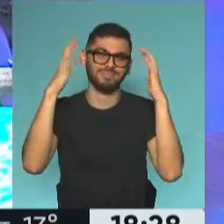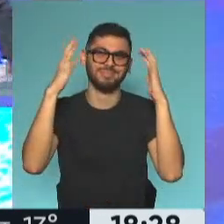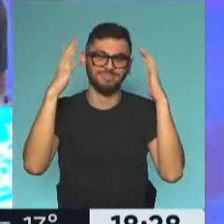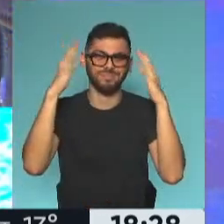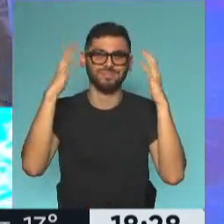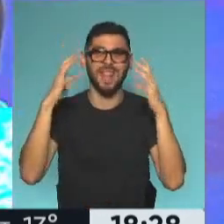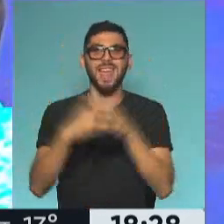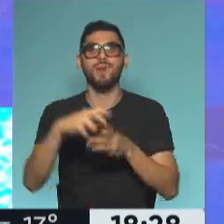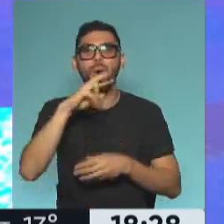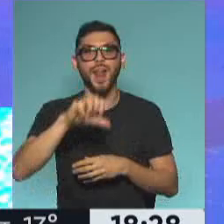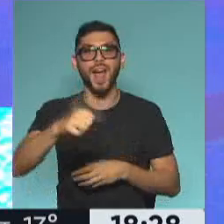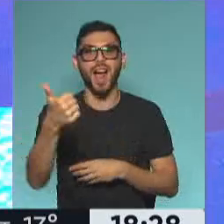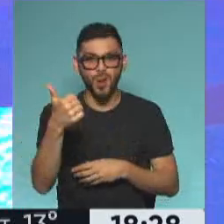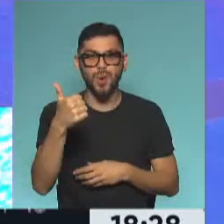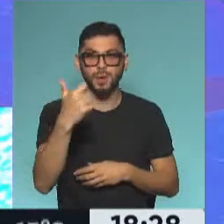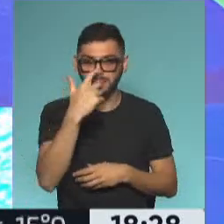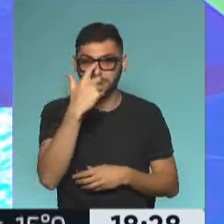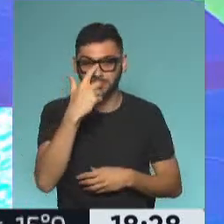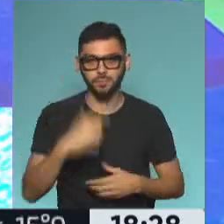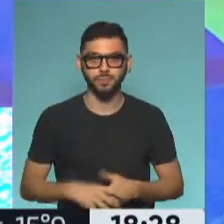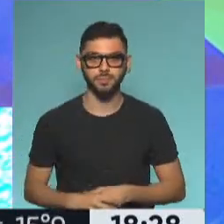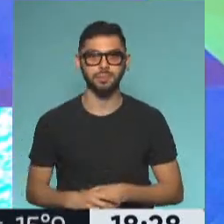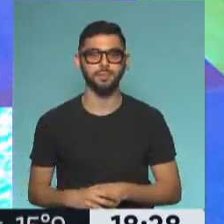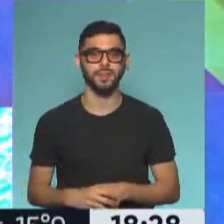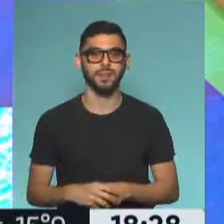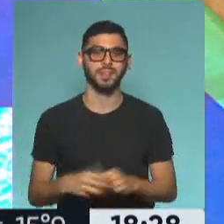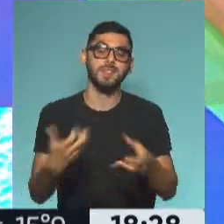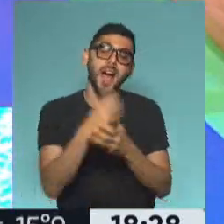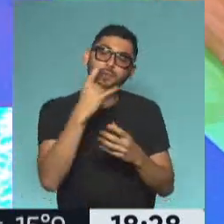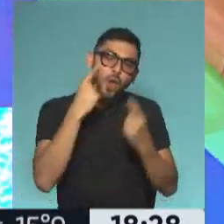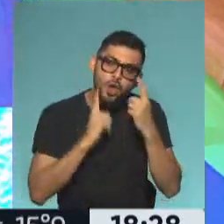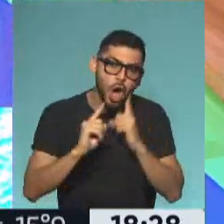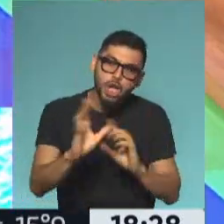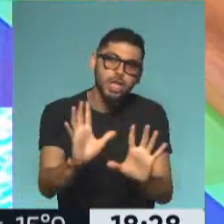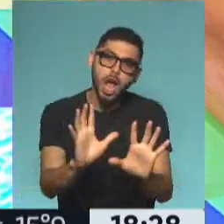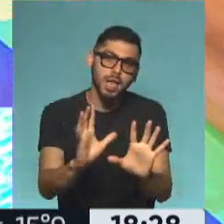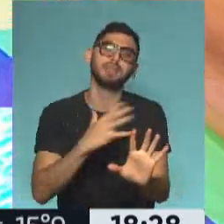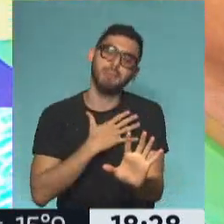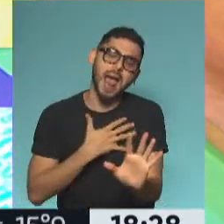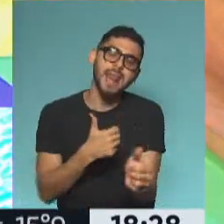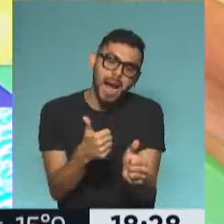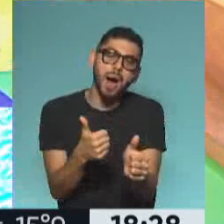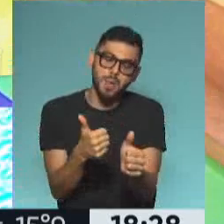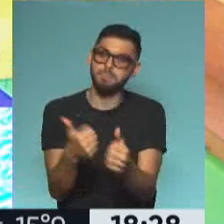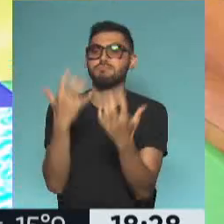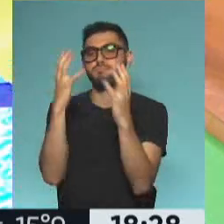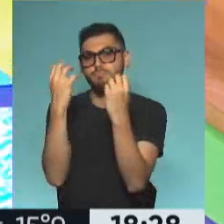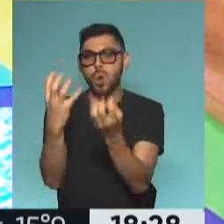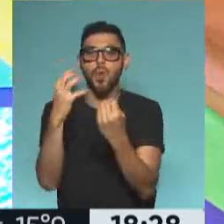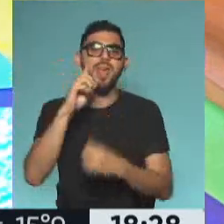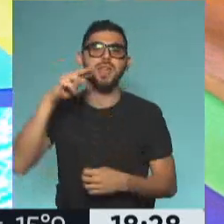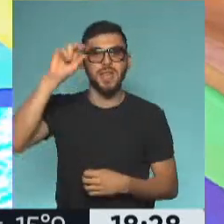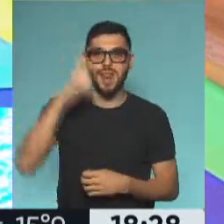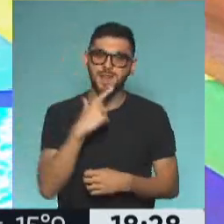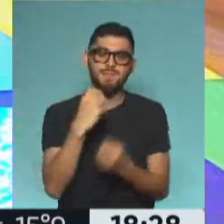Ganó el equipo verde, tranquilo. Gastón, no llore, está todo bien. Está muy bien. Bien, Inés. Bien, Gastoncito.